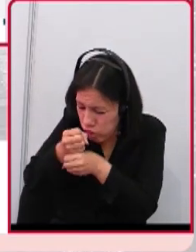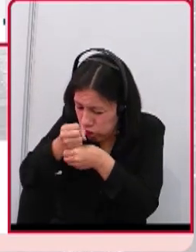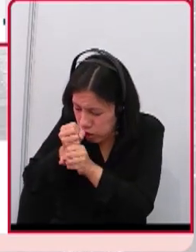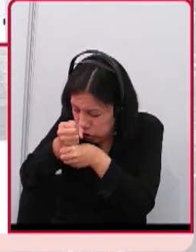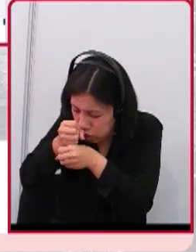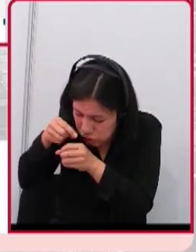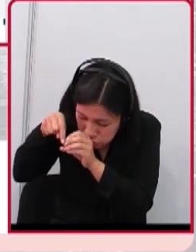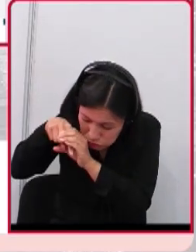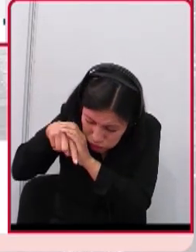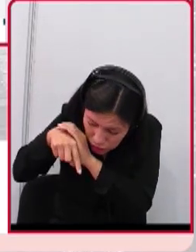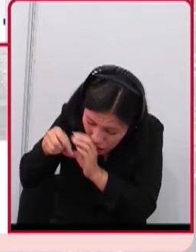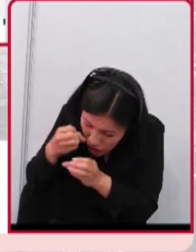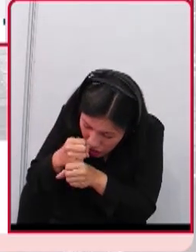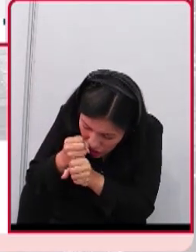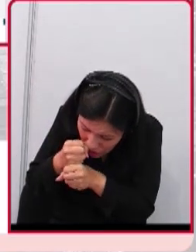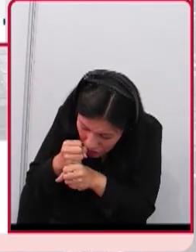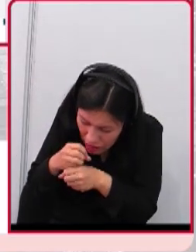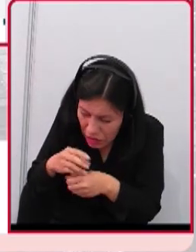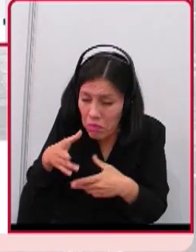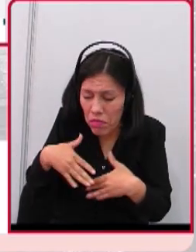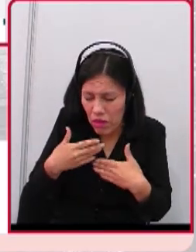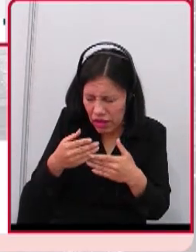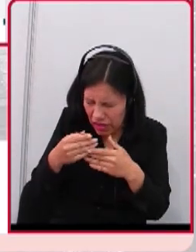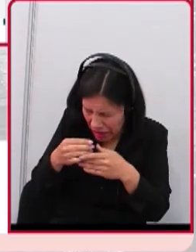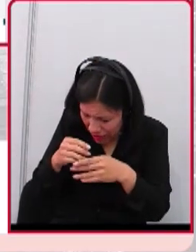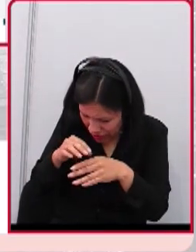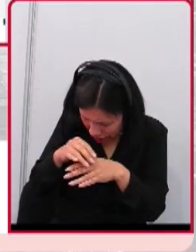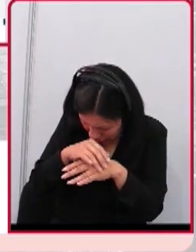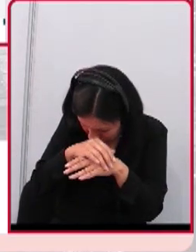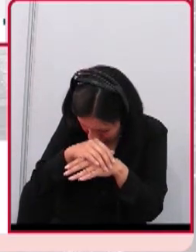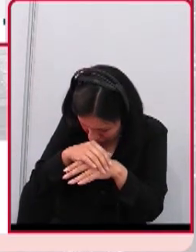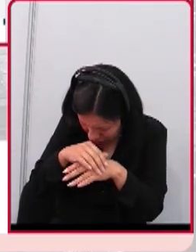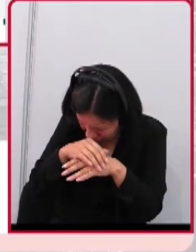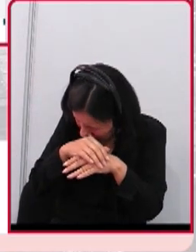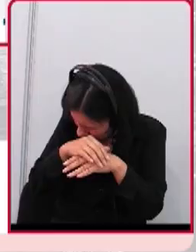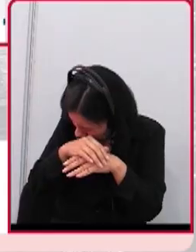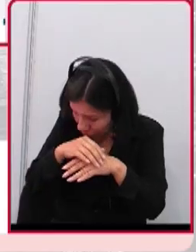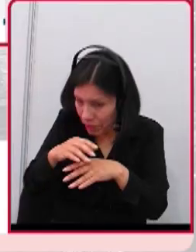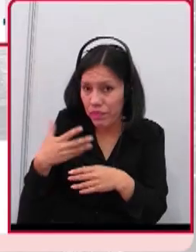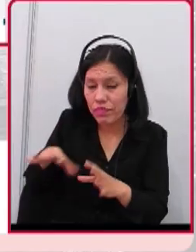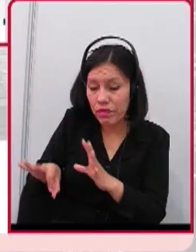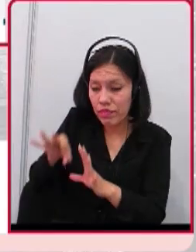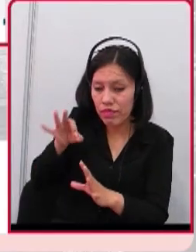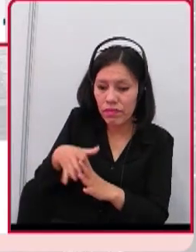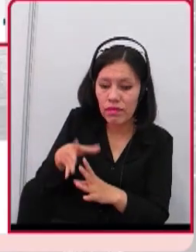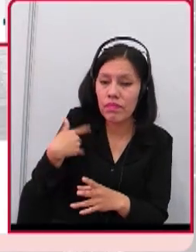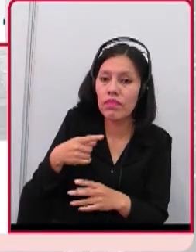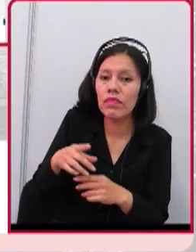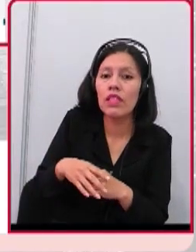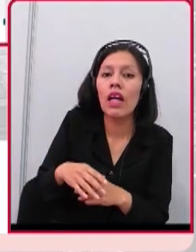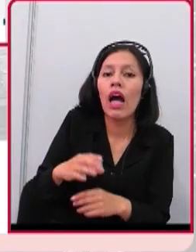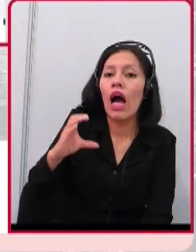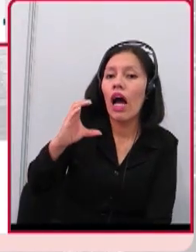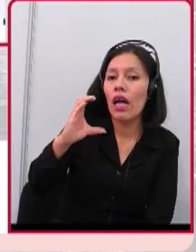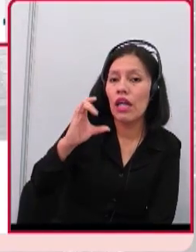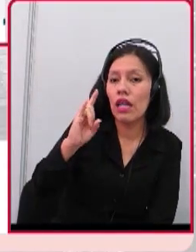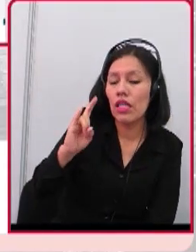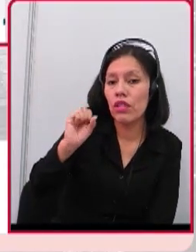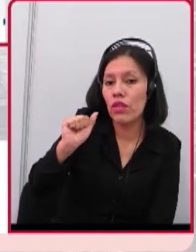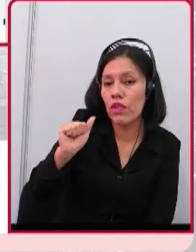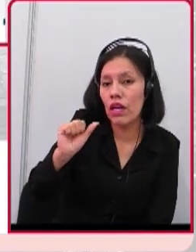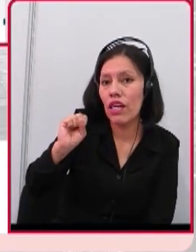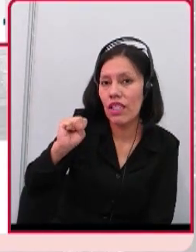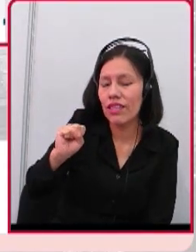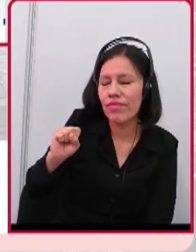encontrar en la etapa más temprana energita pirita, y también conjuntamente formado con el